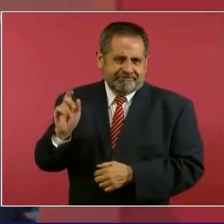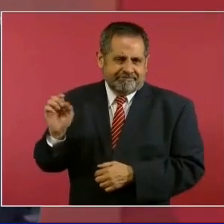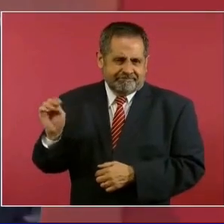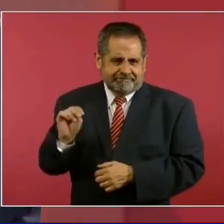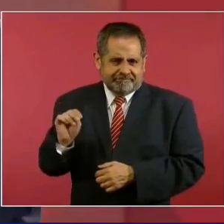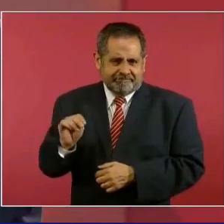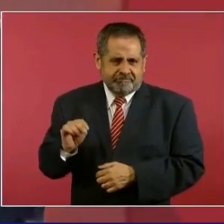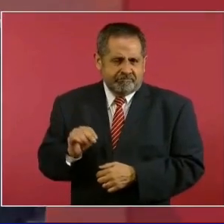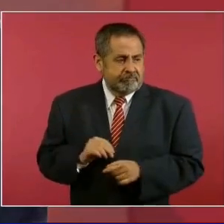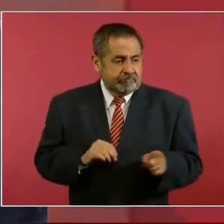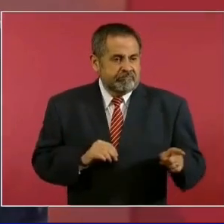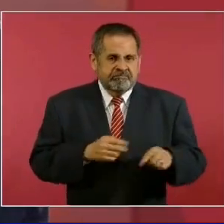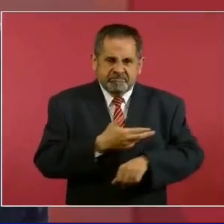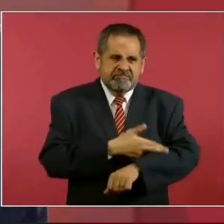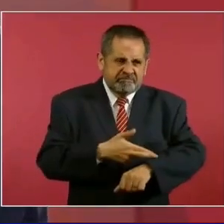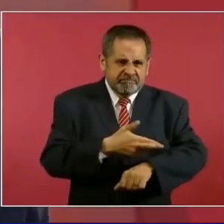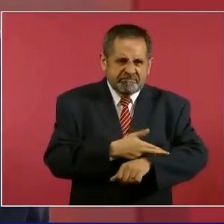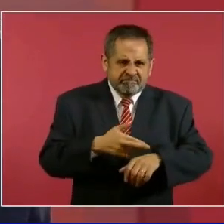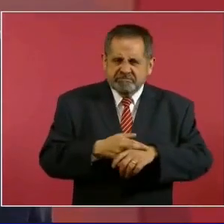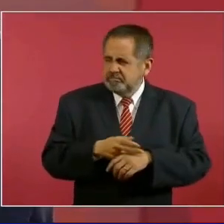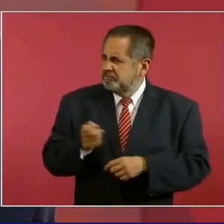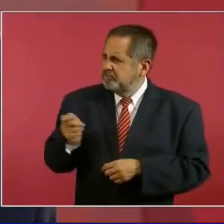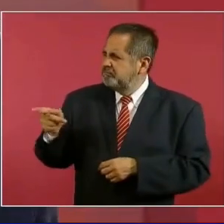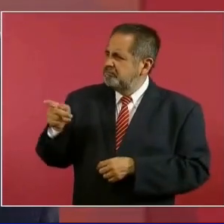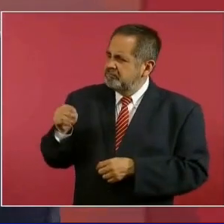por actuar de manera monopólica.